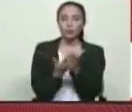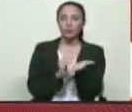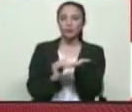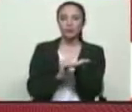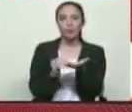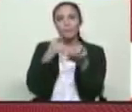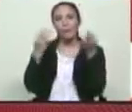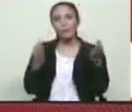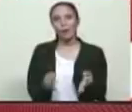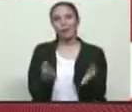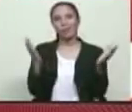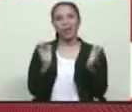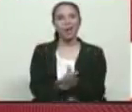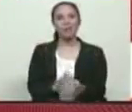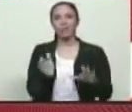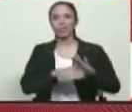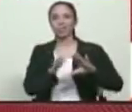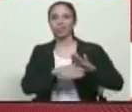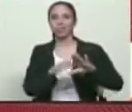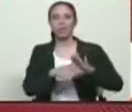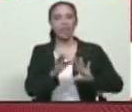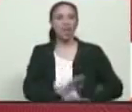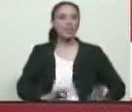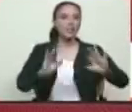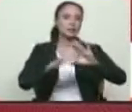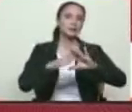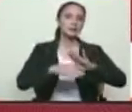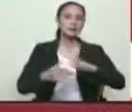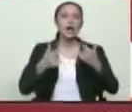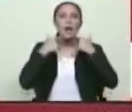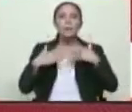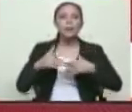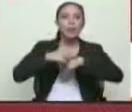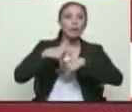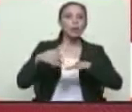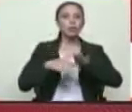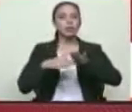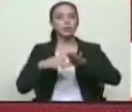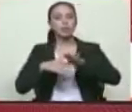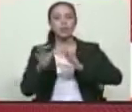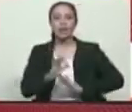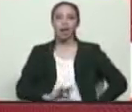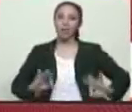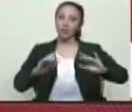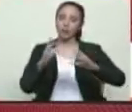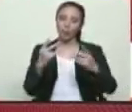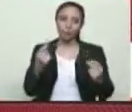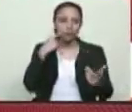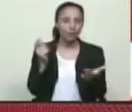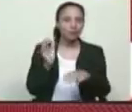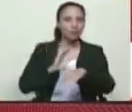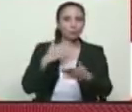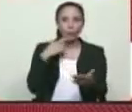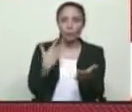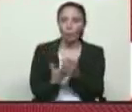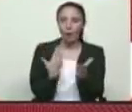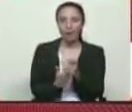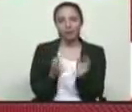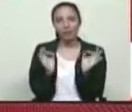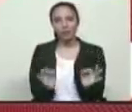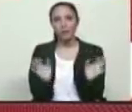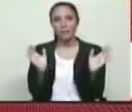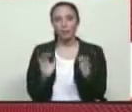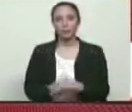concretas. No quiero habladera de gamelote, perdedera de tiempo. Quiero ideas concretas, propuestas